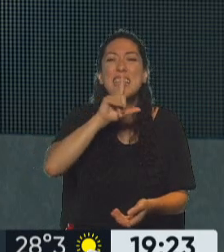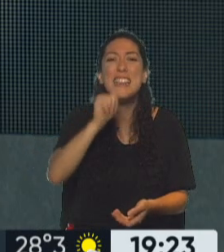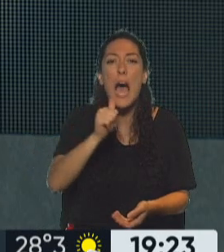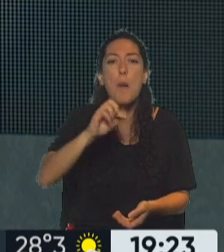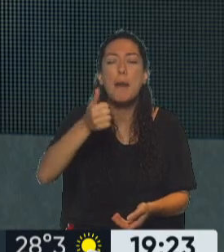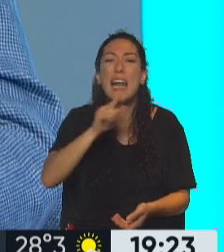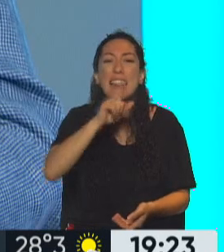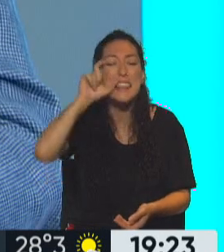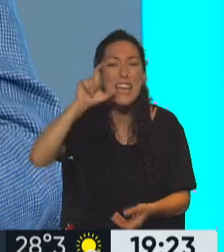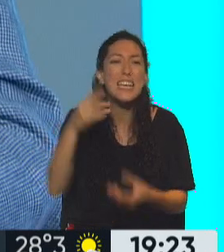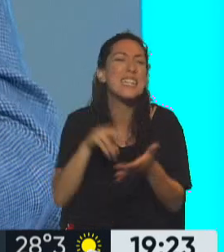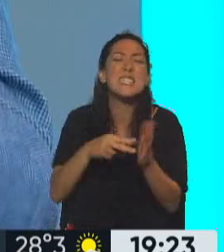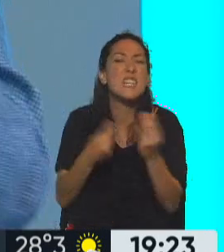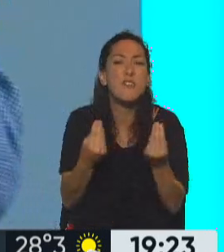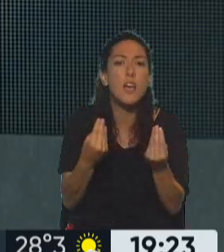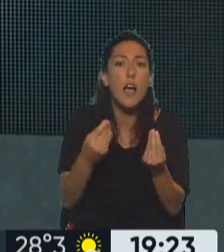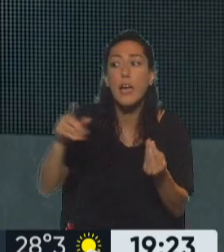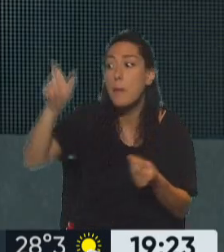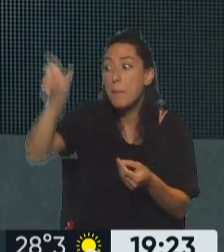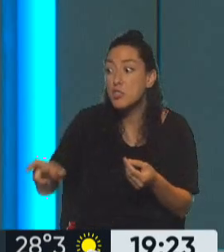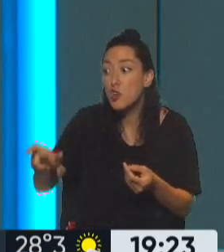escuchar la otra parte